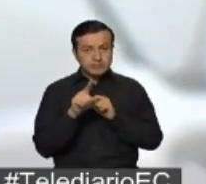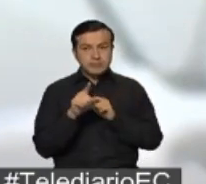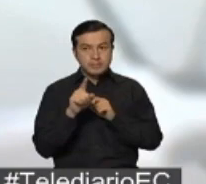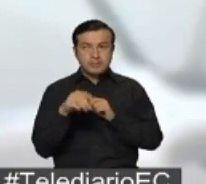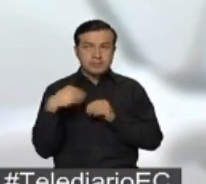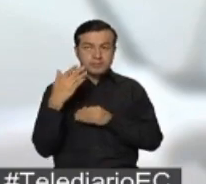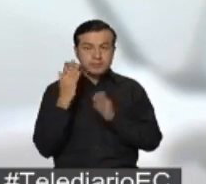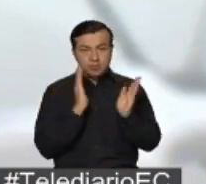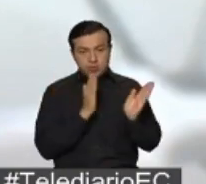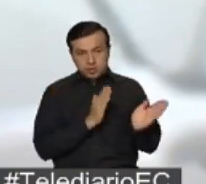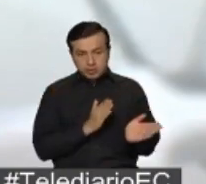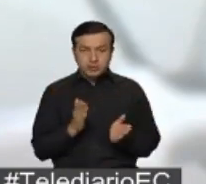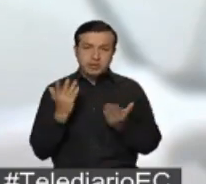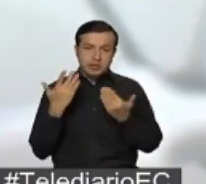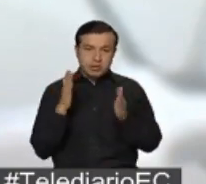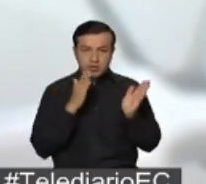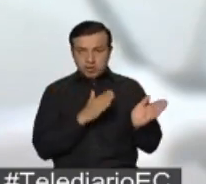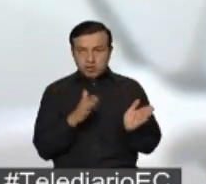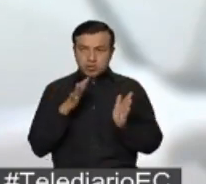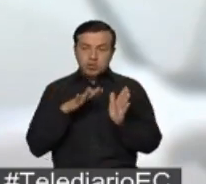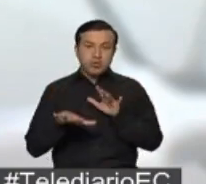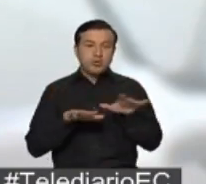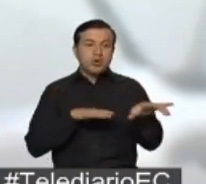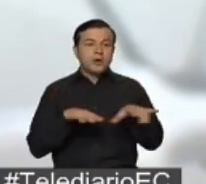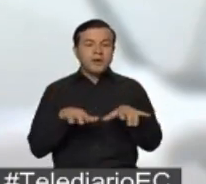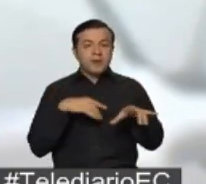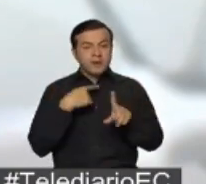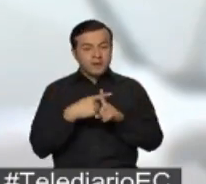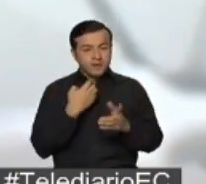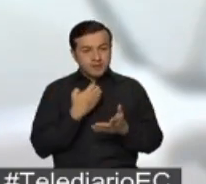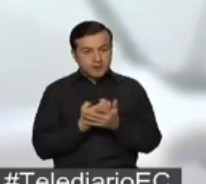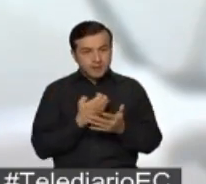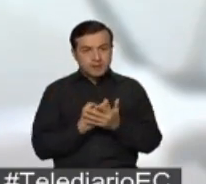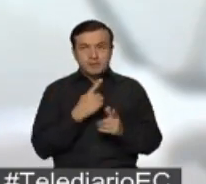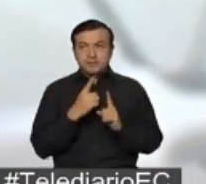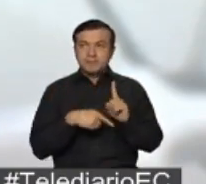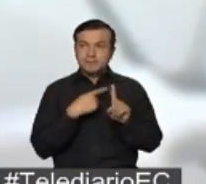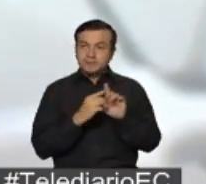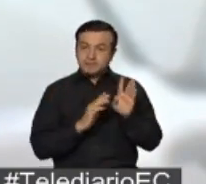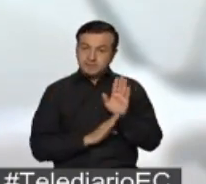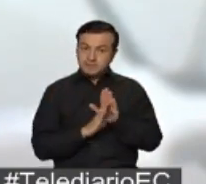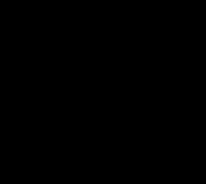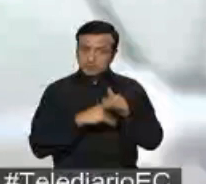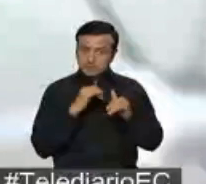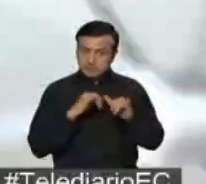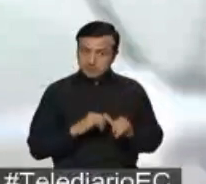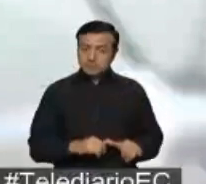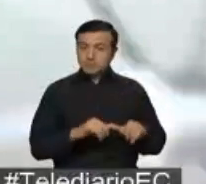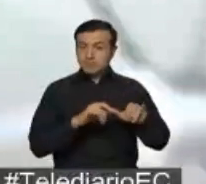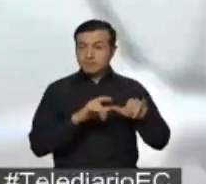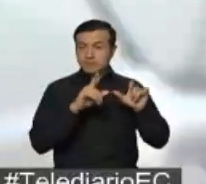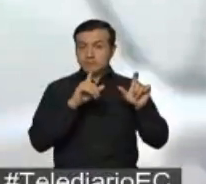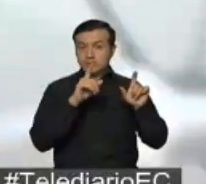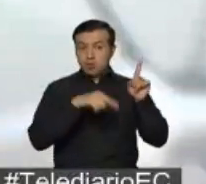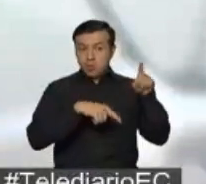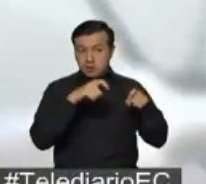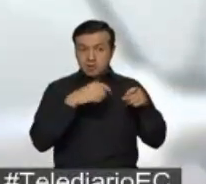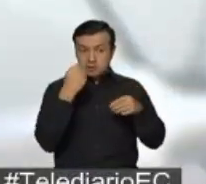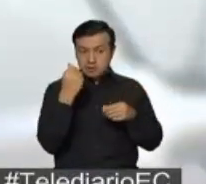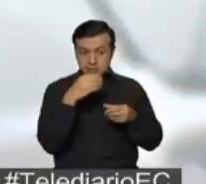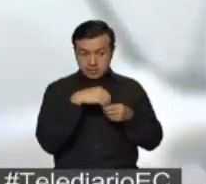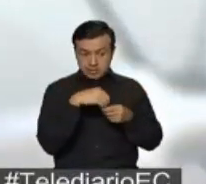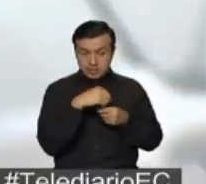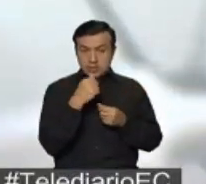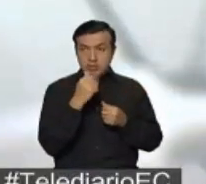demanda organizar después de esta coyuntura su actividad económica saber cómo salir adelante entonces las cooperativas van a contar con esta liquidez